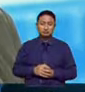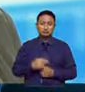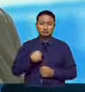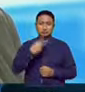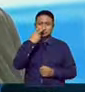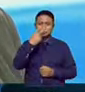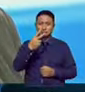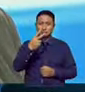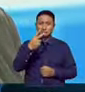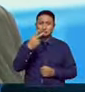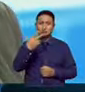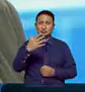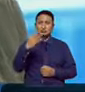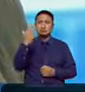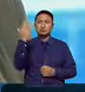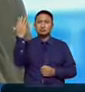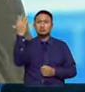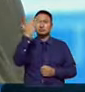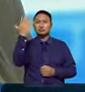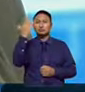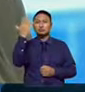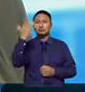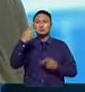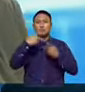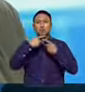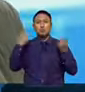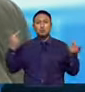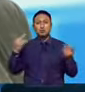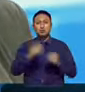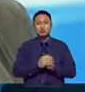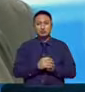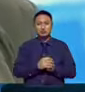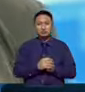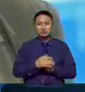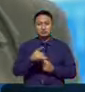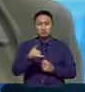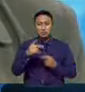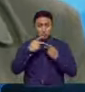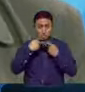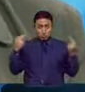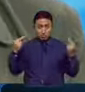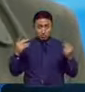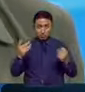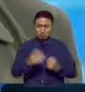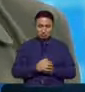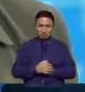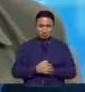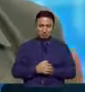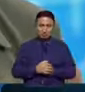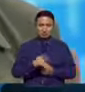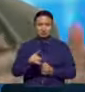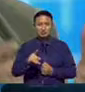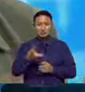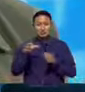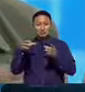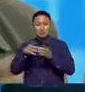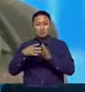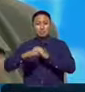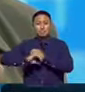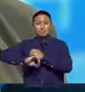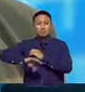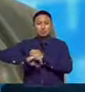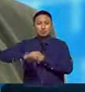la televisión pública, era realmente no un medio público, evidentemente, sino un medio de